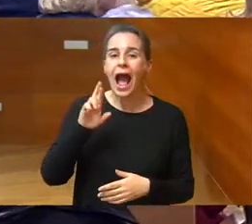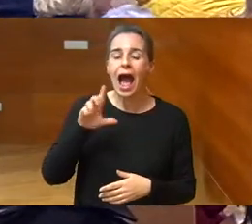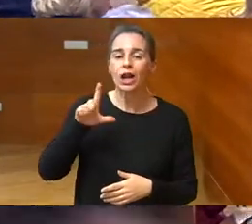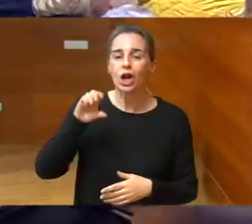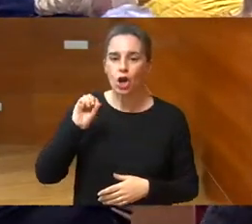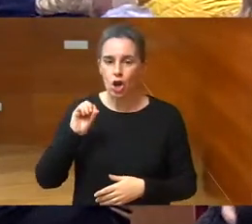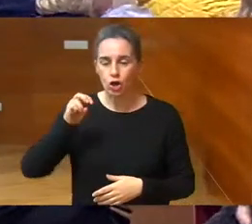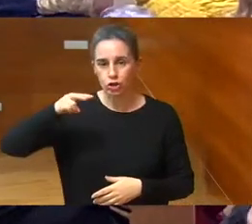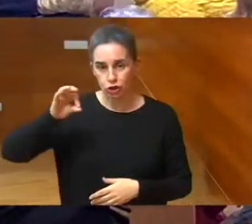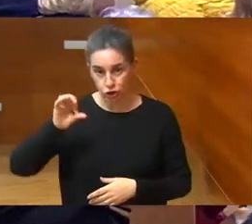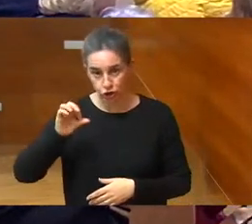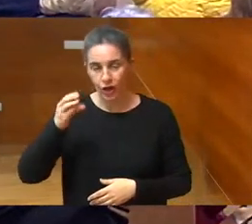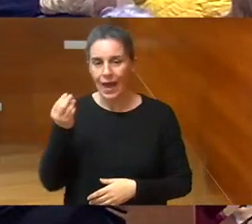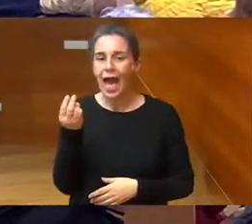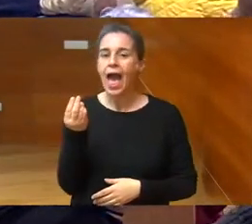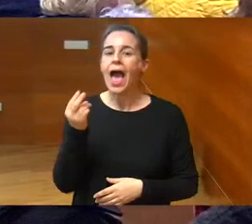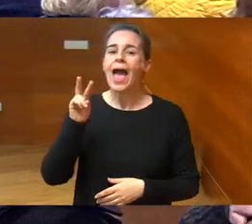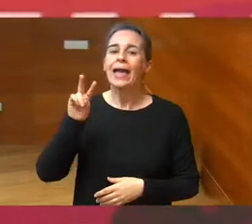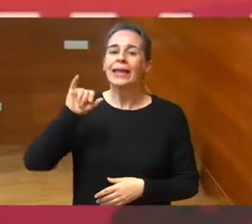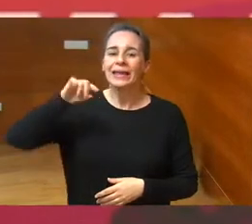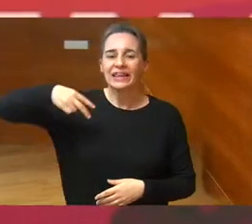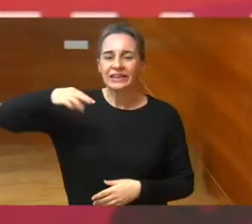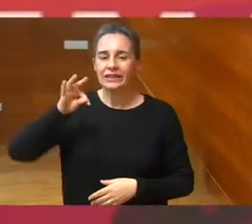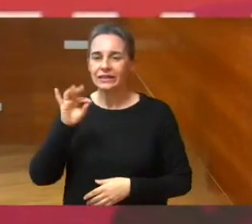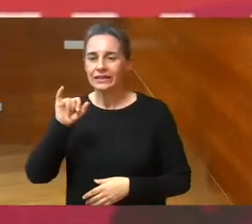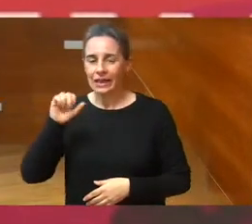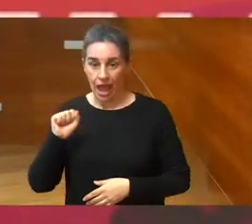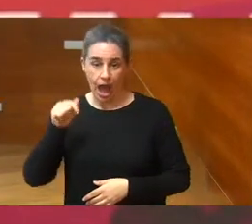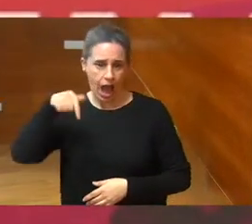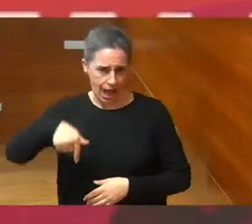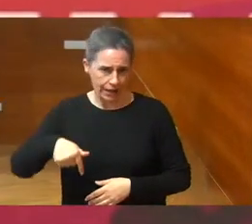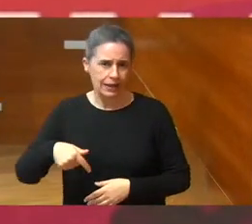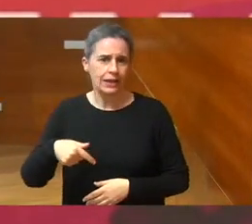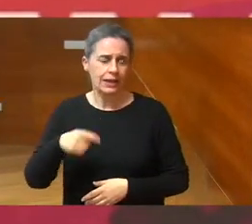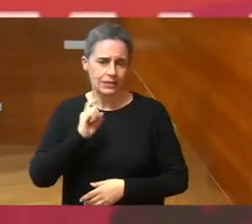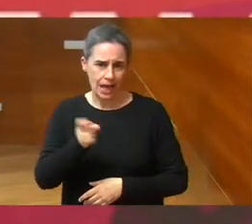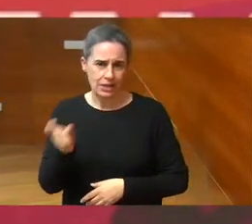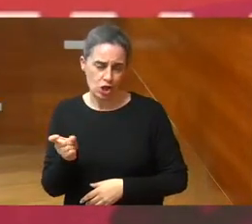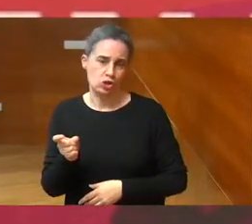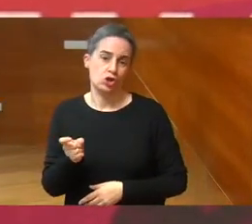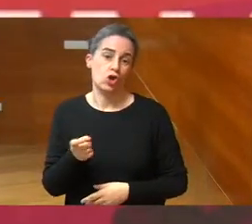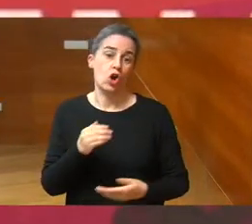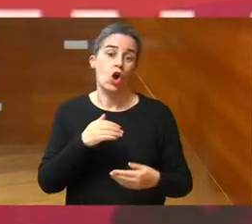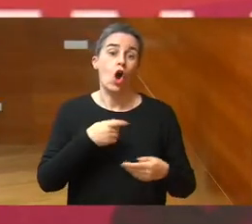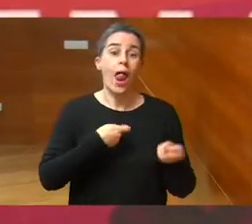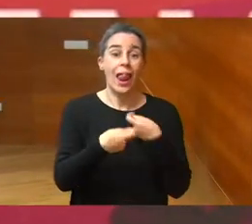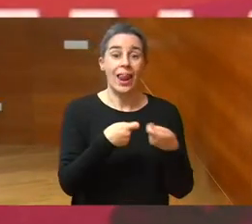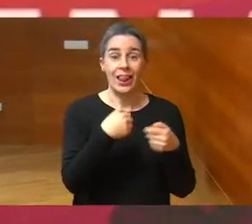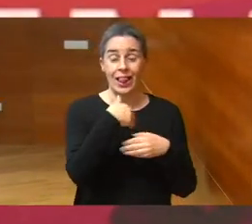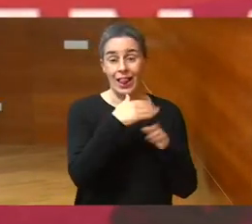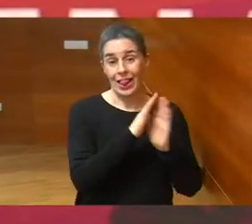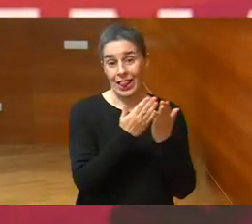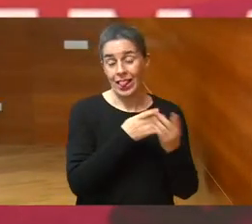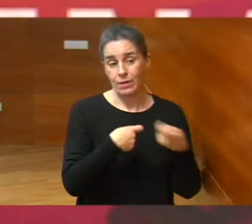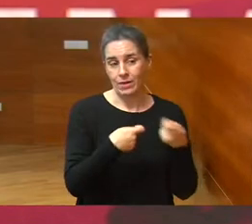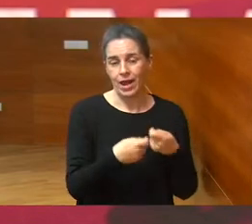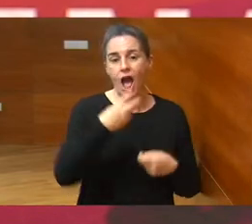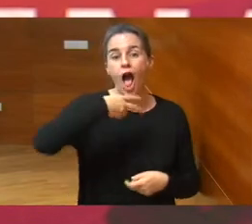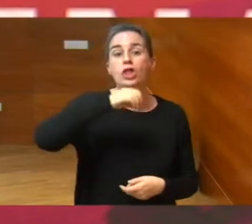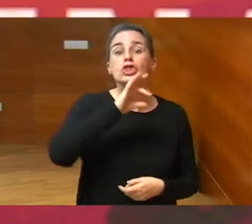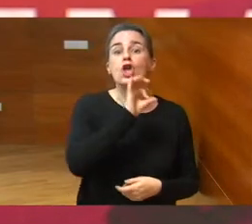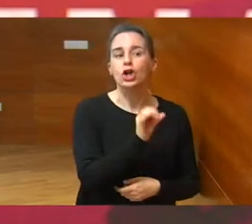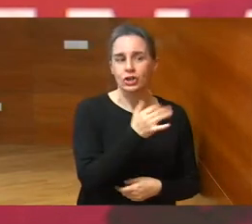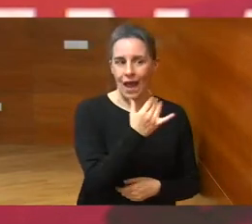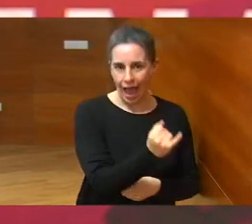librería los de aquí de San siencio a inda quedan volúmenes es decir que teñen para